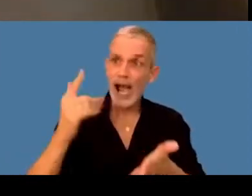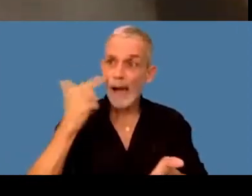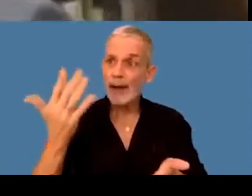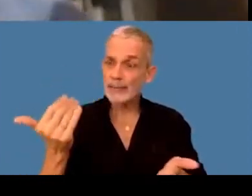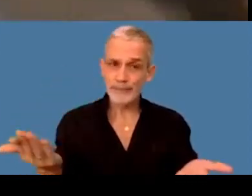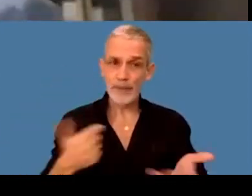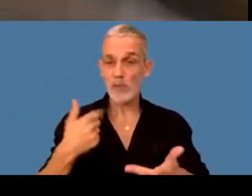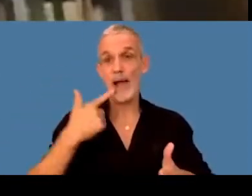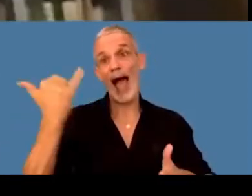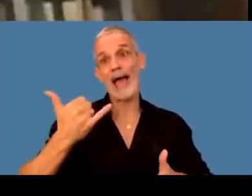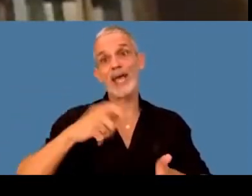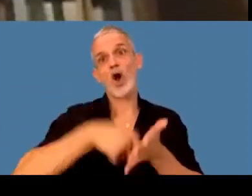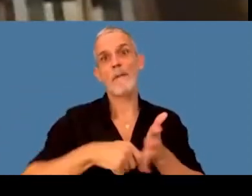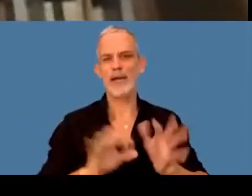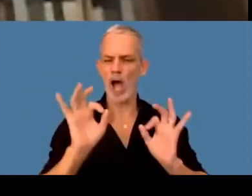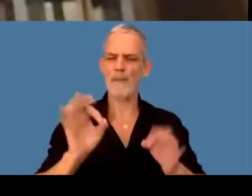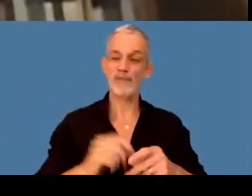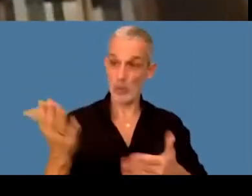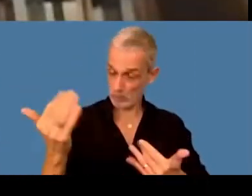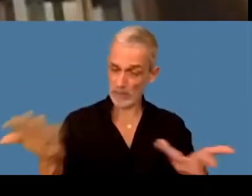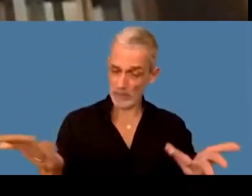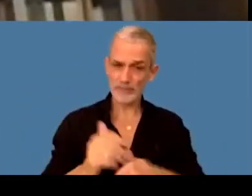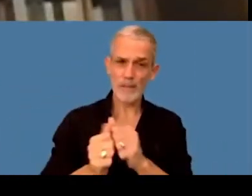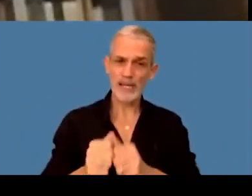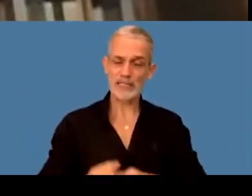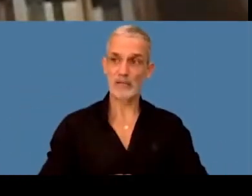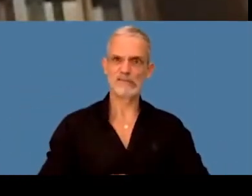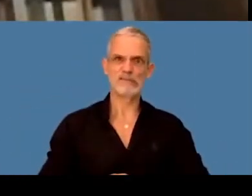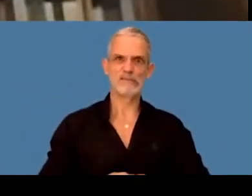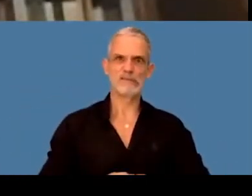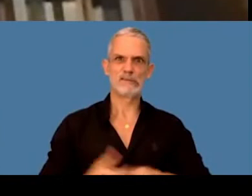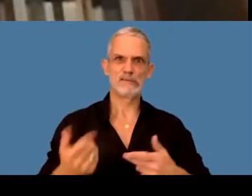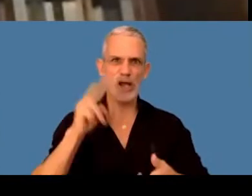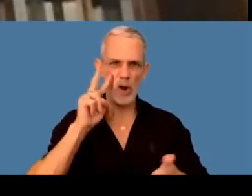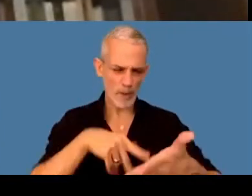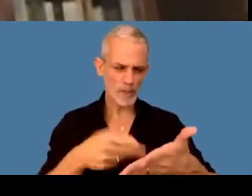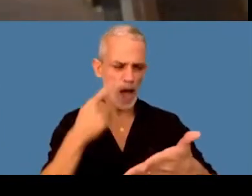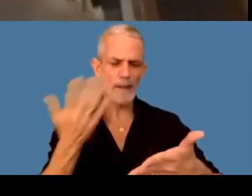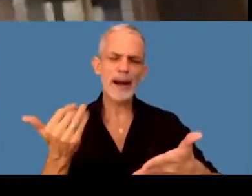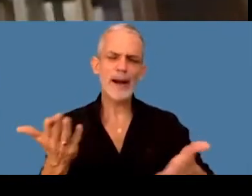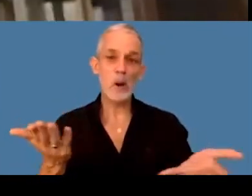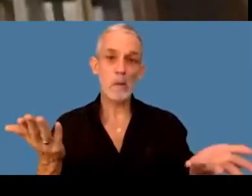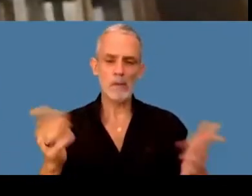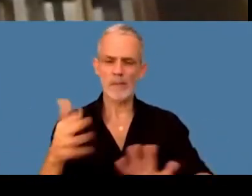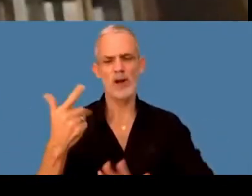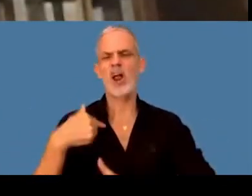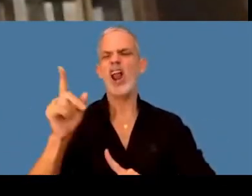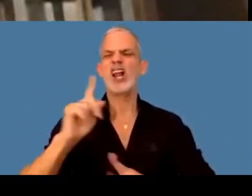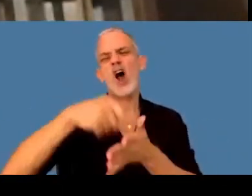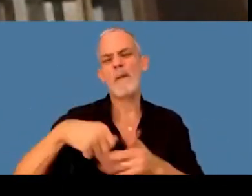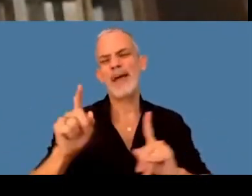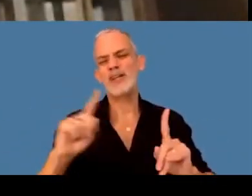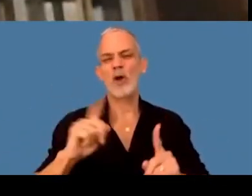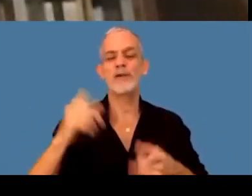hay un convenio. Bárbaro, traigan el convenio de empresa. Lo vemos. Después ya me decían, no, no es un convenio, es un